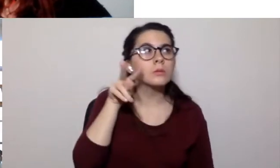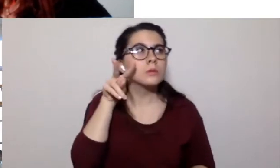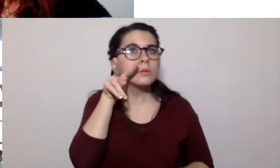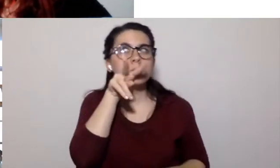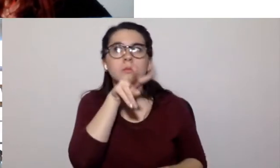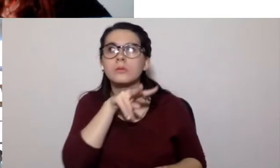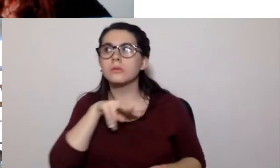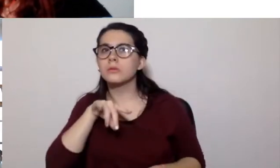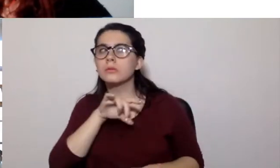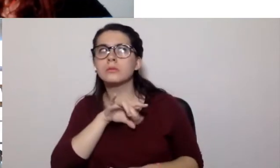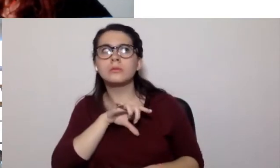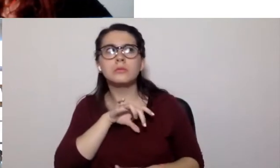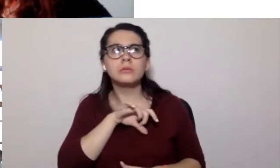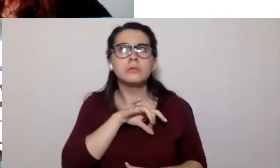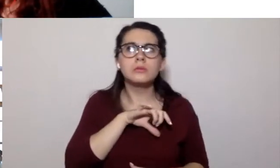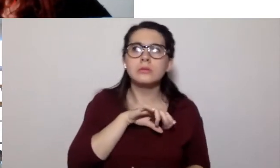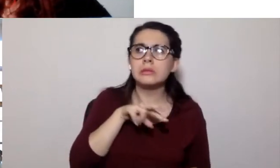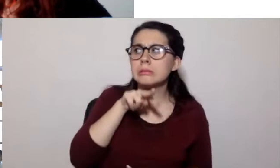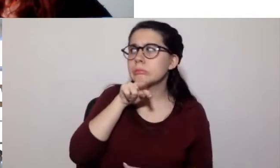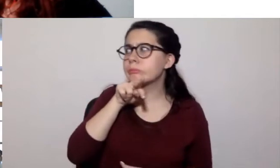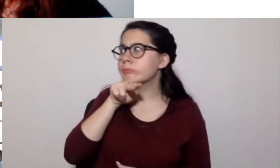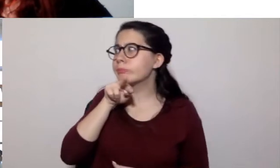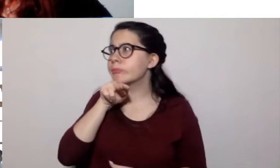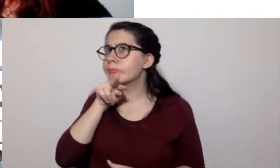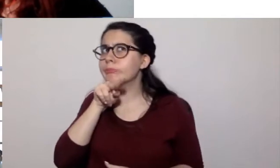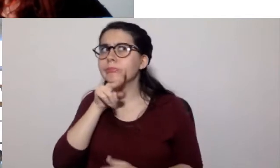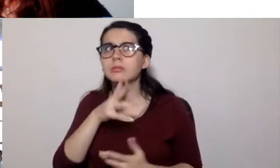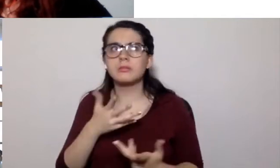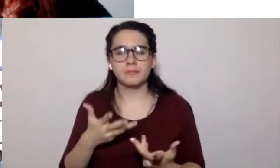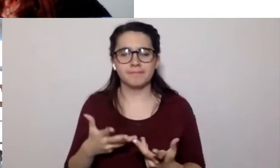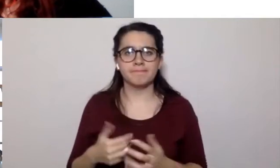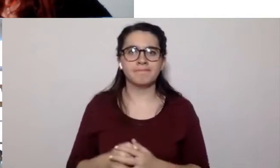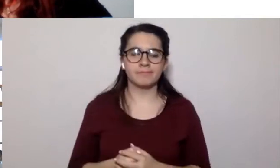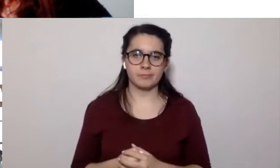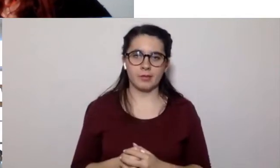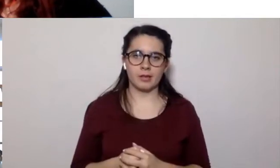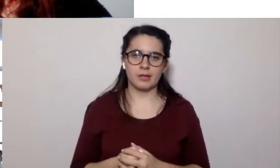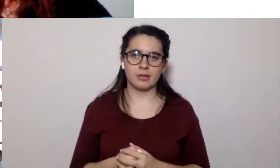temes, todo lo que te preocupa. Se asocia